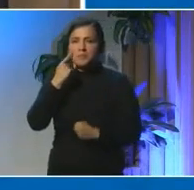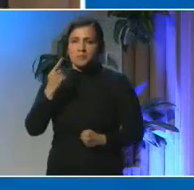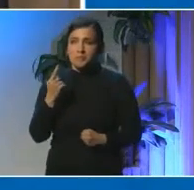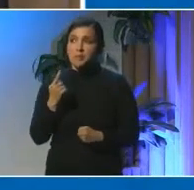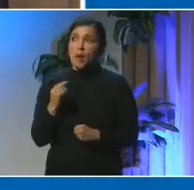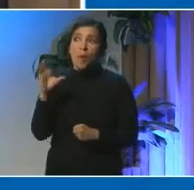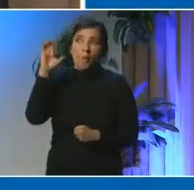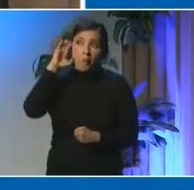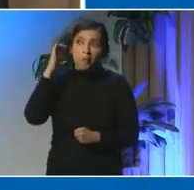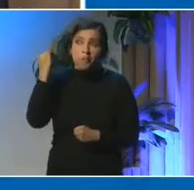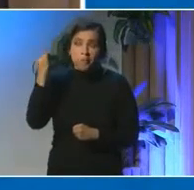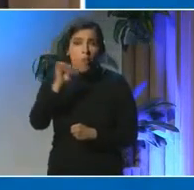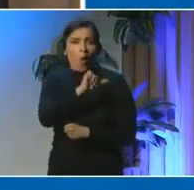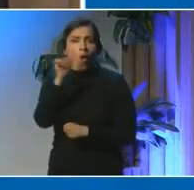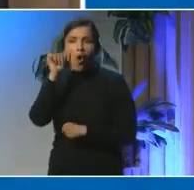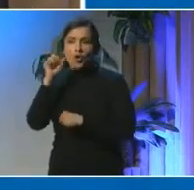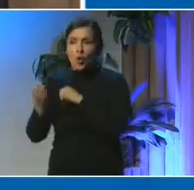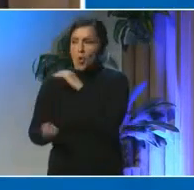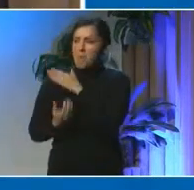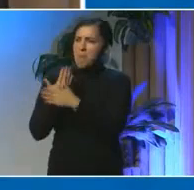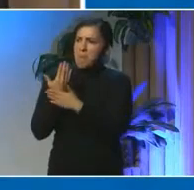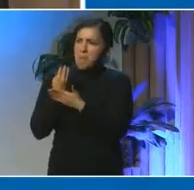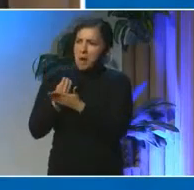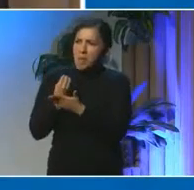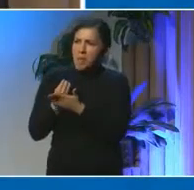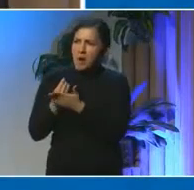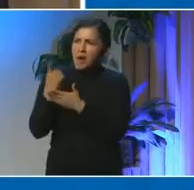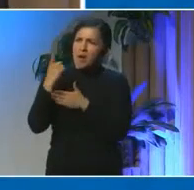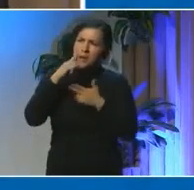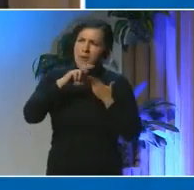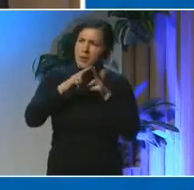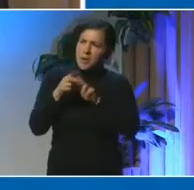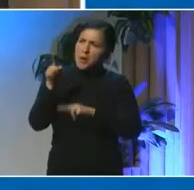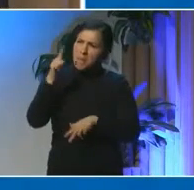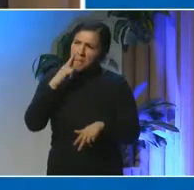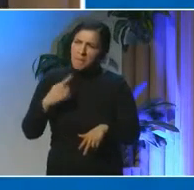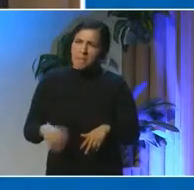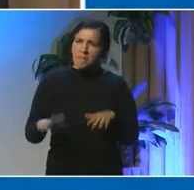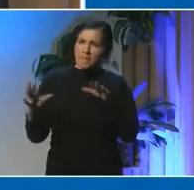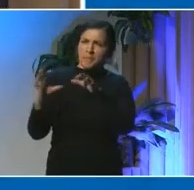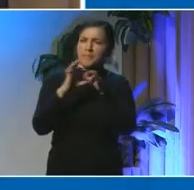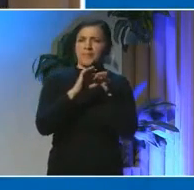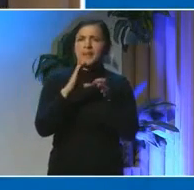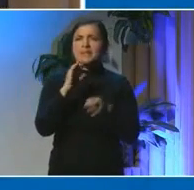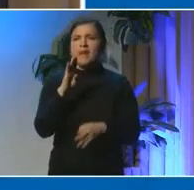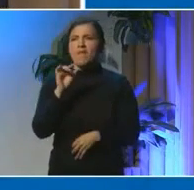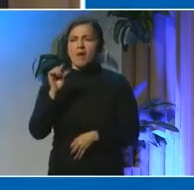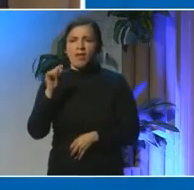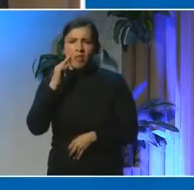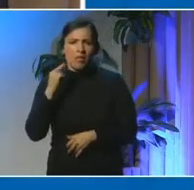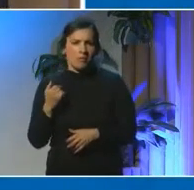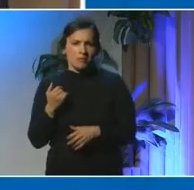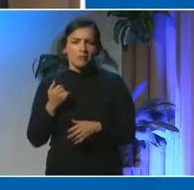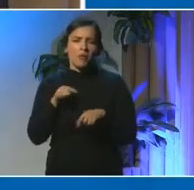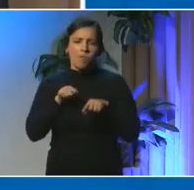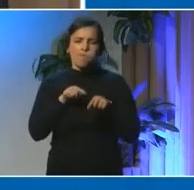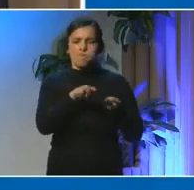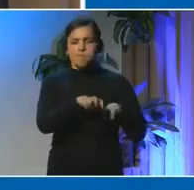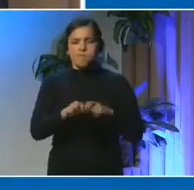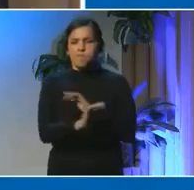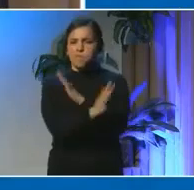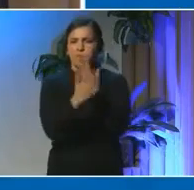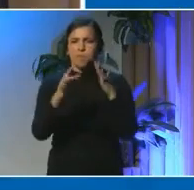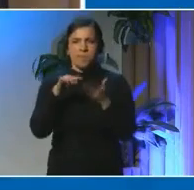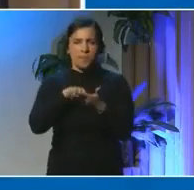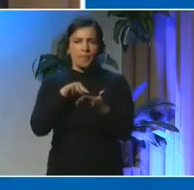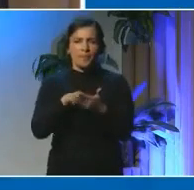cultivan digamos otros productos que son asociados a la cebada por ejemplo eh y empezar a entender cóm a través de los cultivos y Cómo podemos podemos